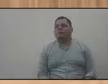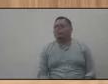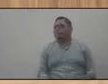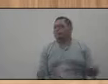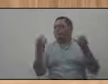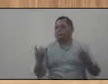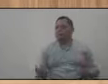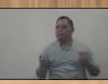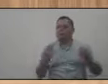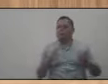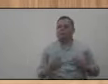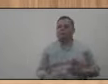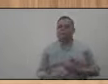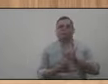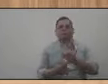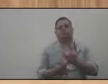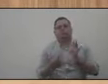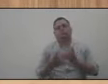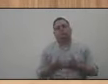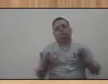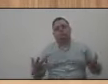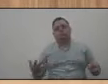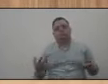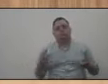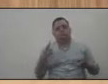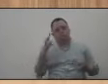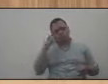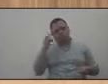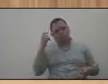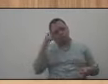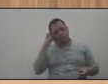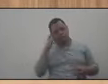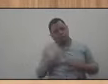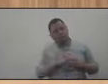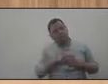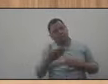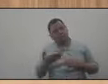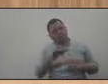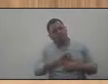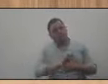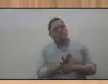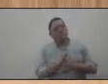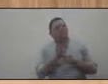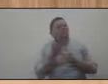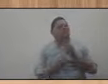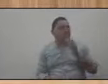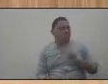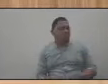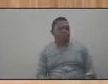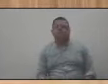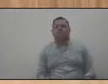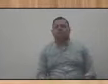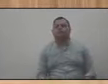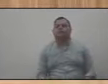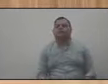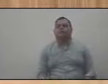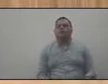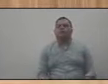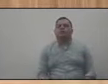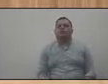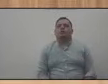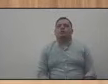esto nos enfrentamos a otro reto, la pospandemia, el cual hasta hoy aún